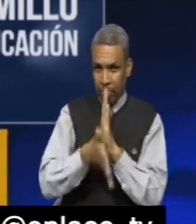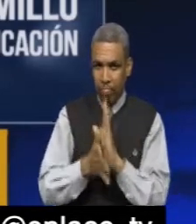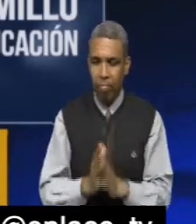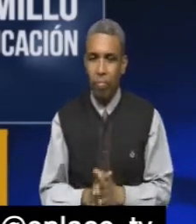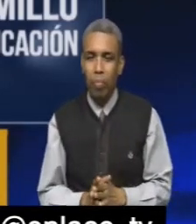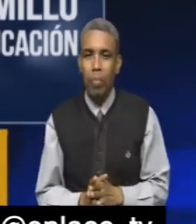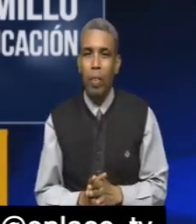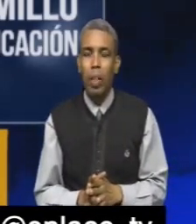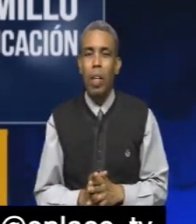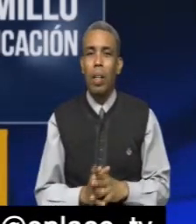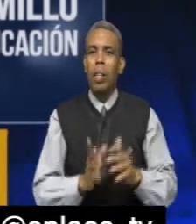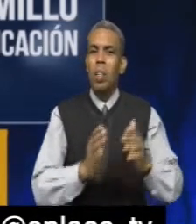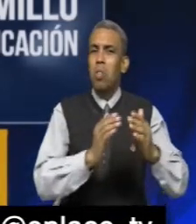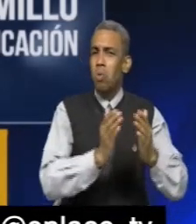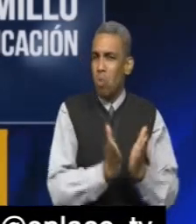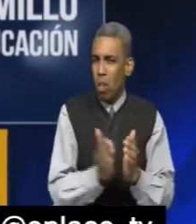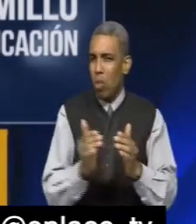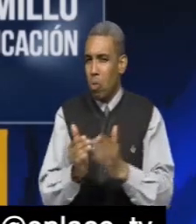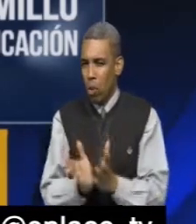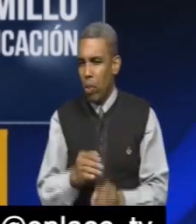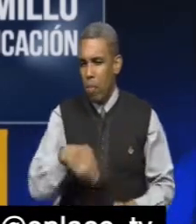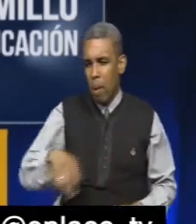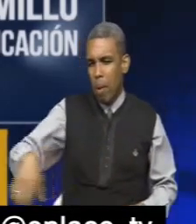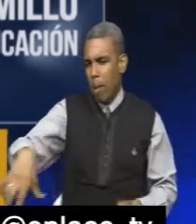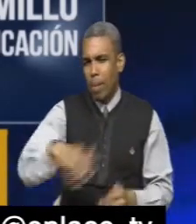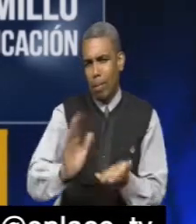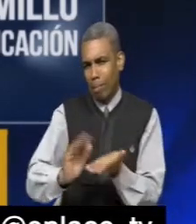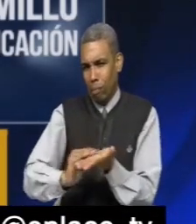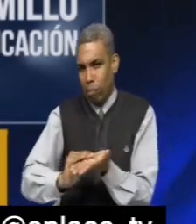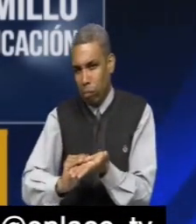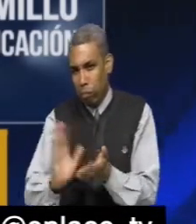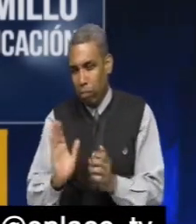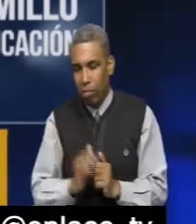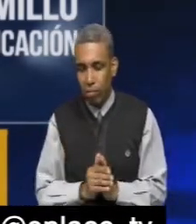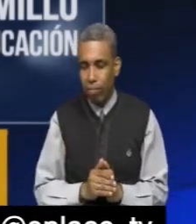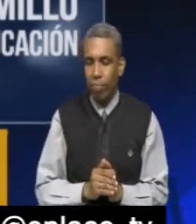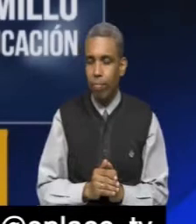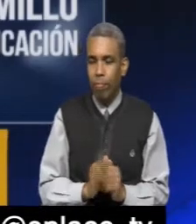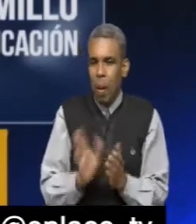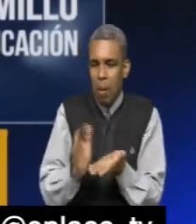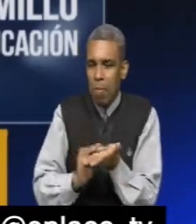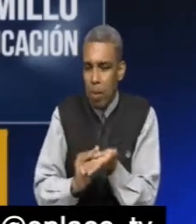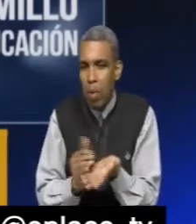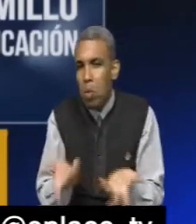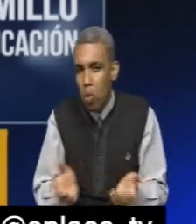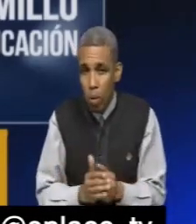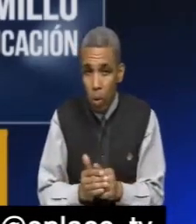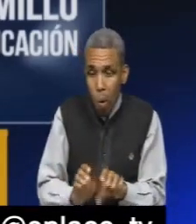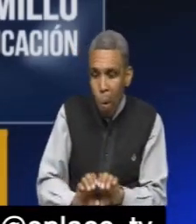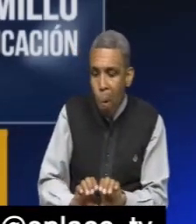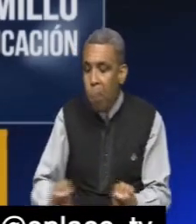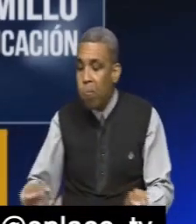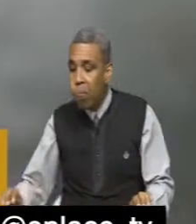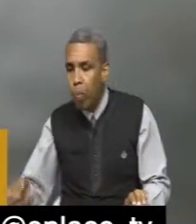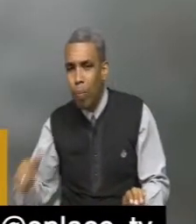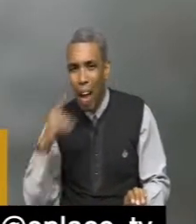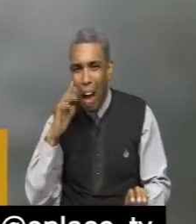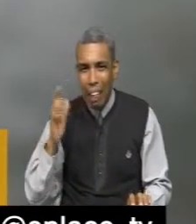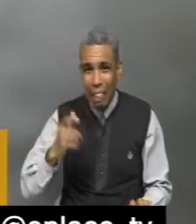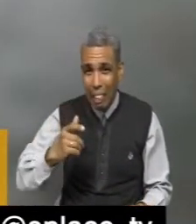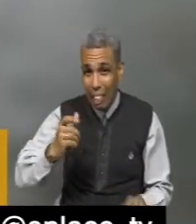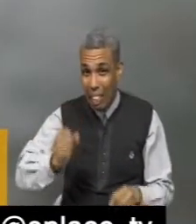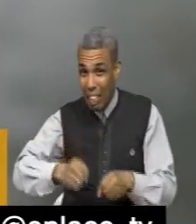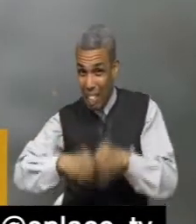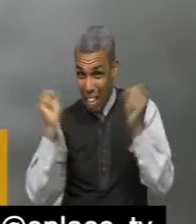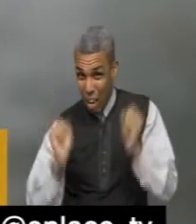instituciones educativas debe hacer el mantenimiento. El mantenimiento es coger lo que está roto y colocarlo nuevamente